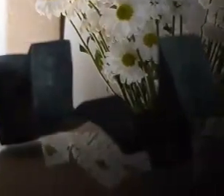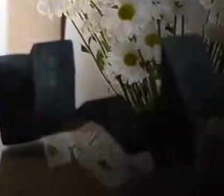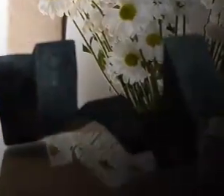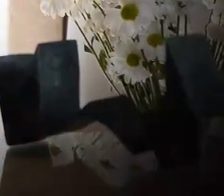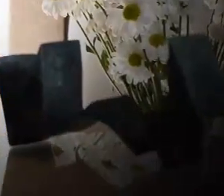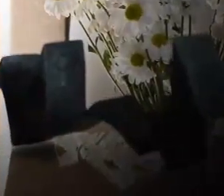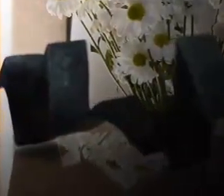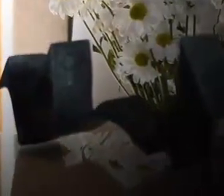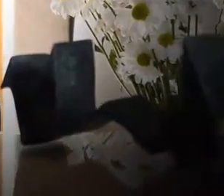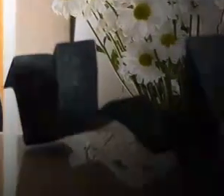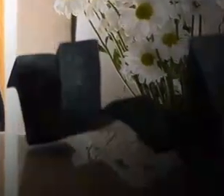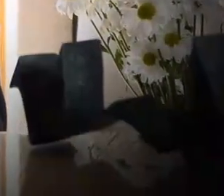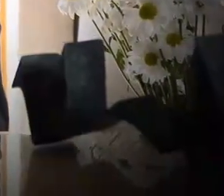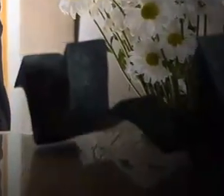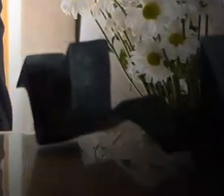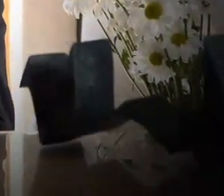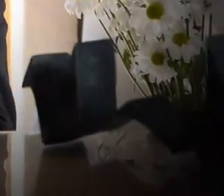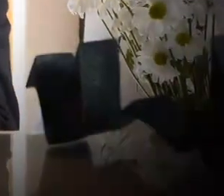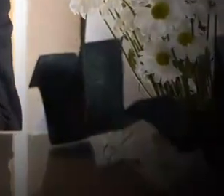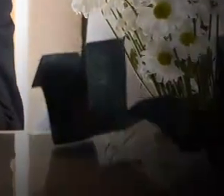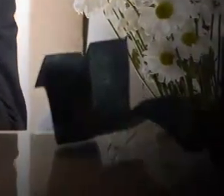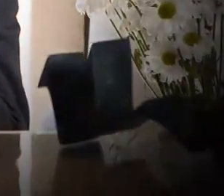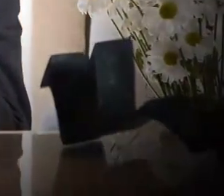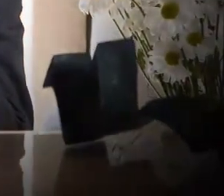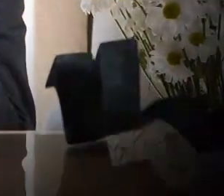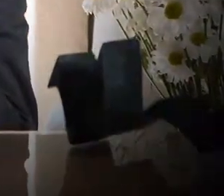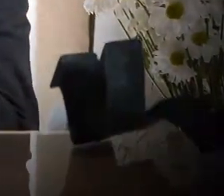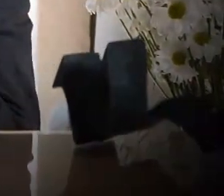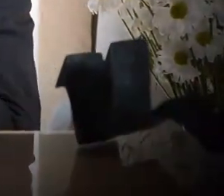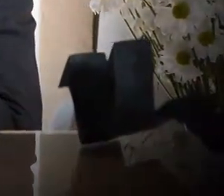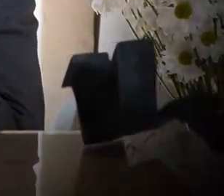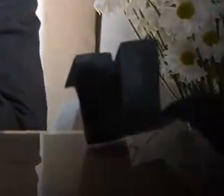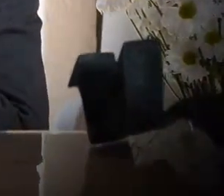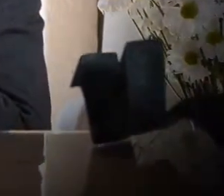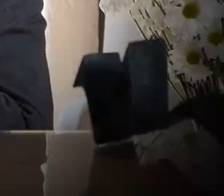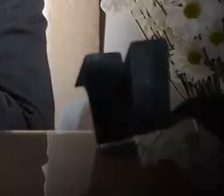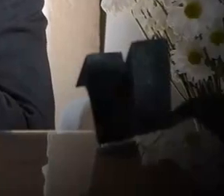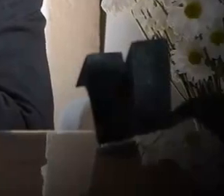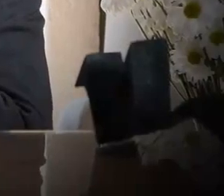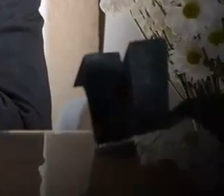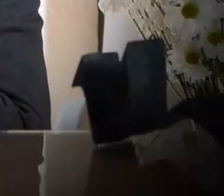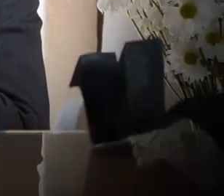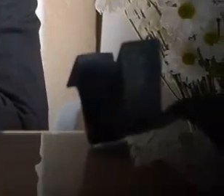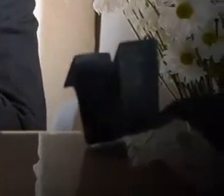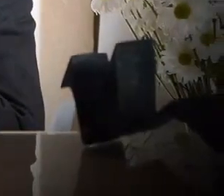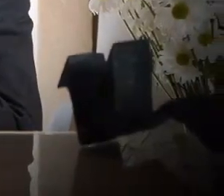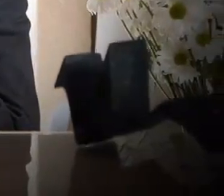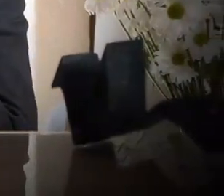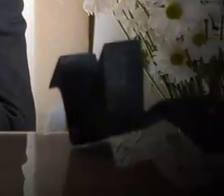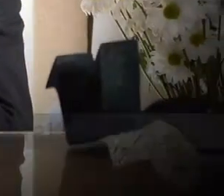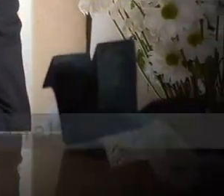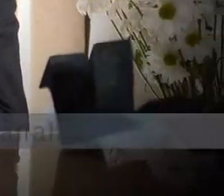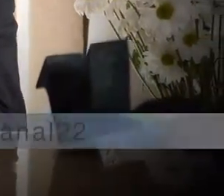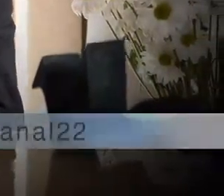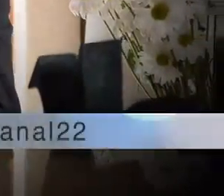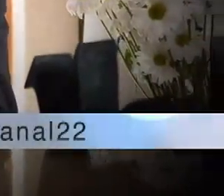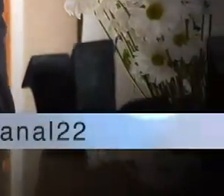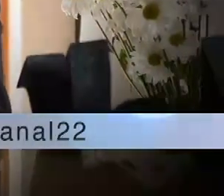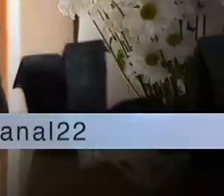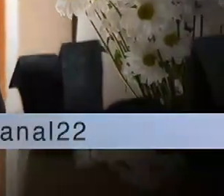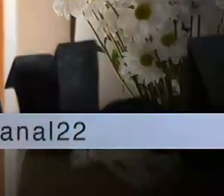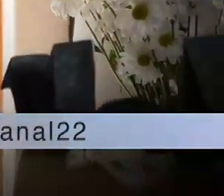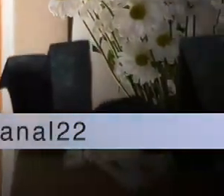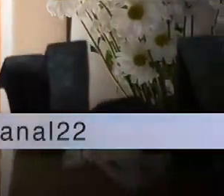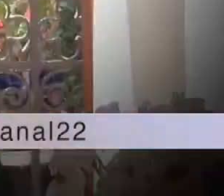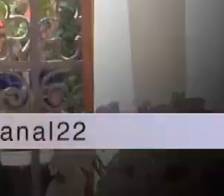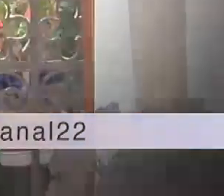casa después de haber estado en un viaje de negocios durante unos días y encuentra que su esposa Agustina perdió